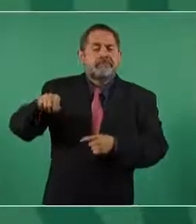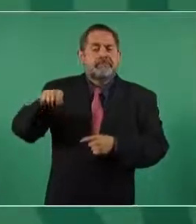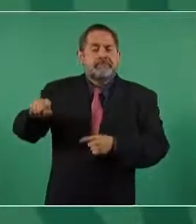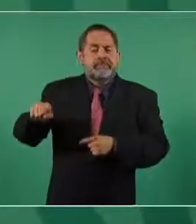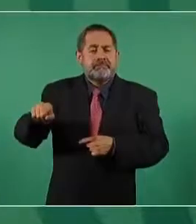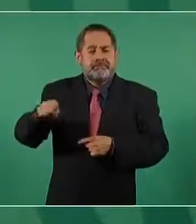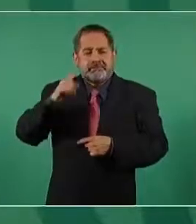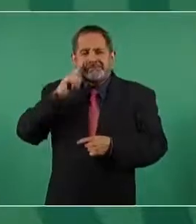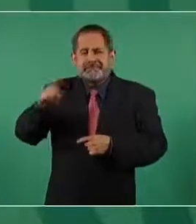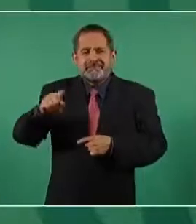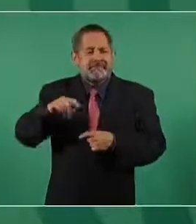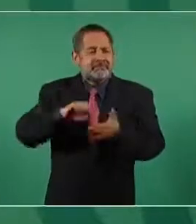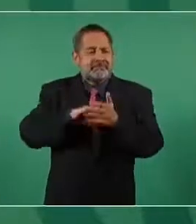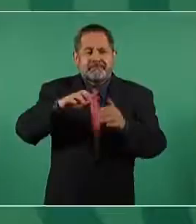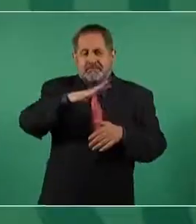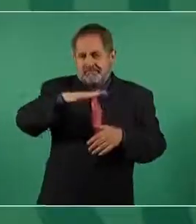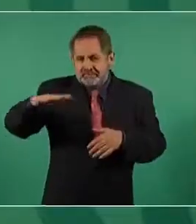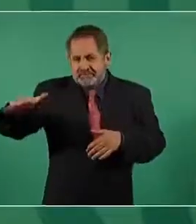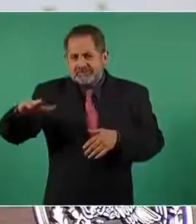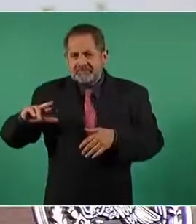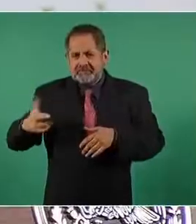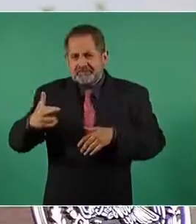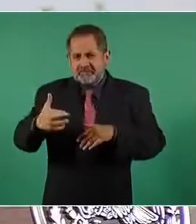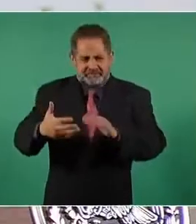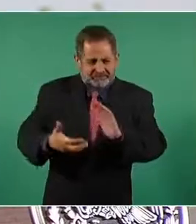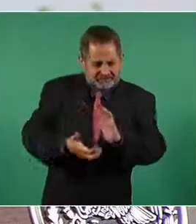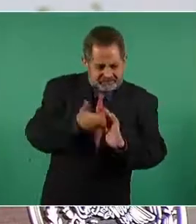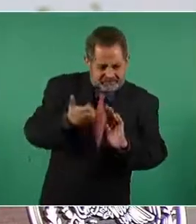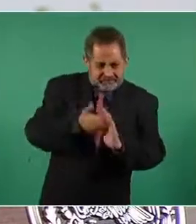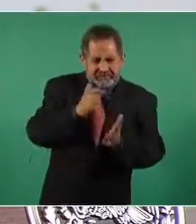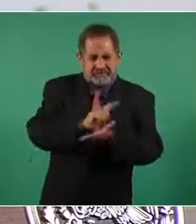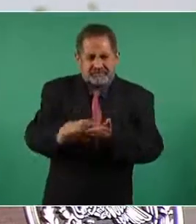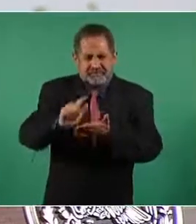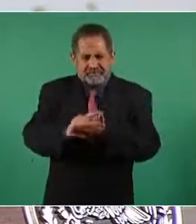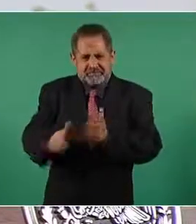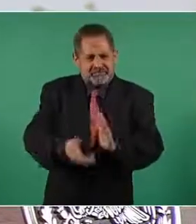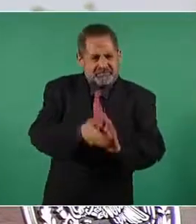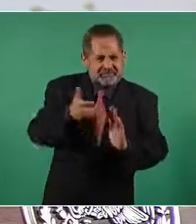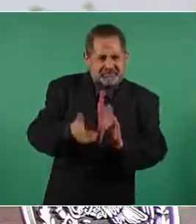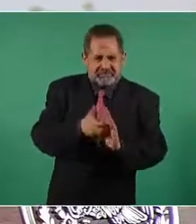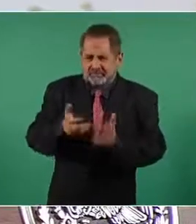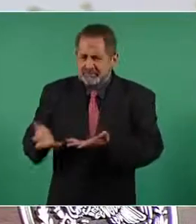el desasolve, el dragado de ríos,